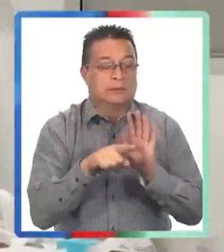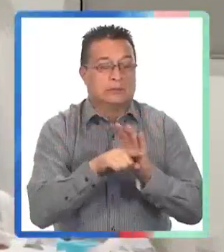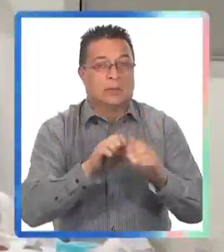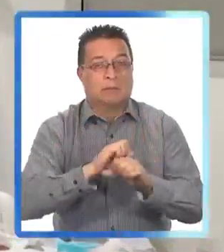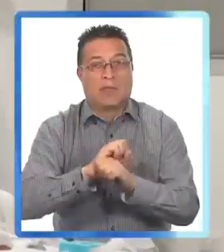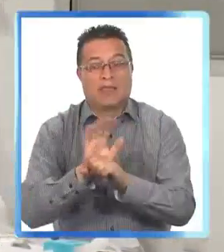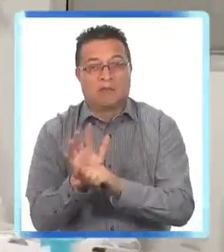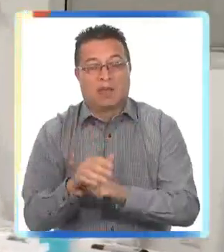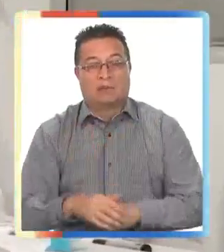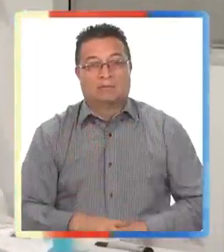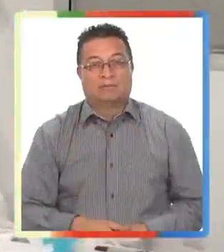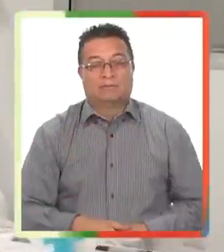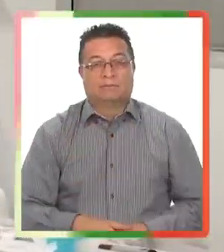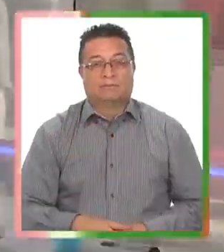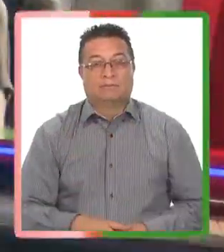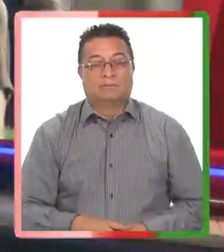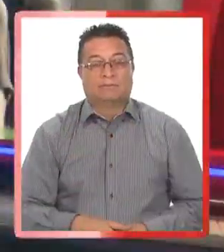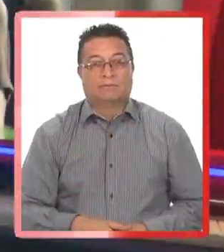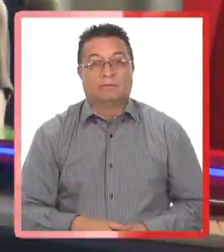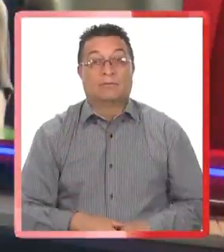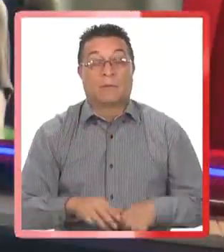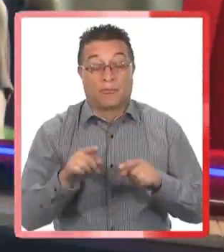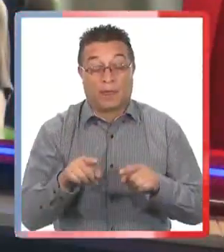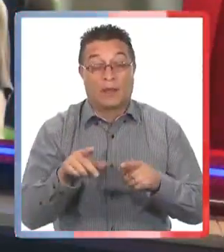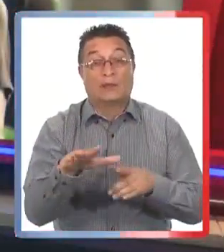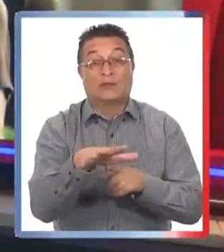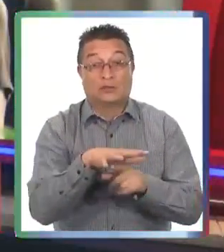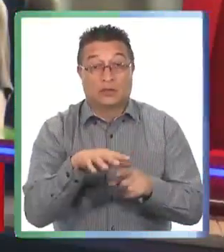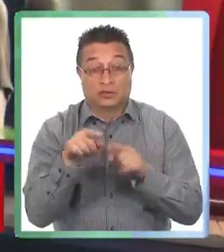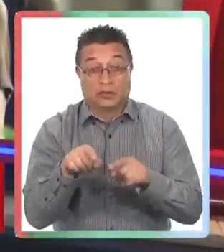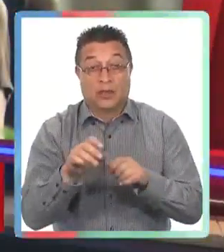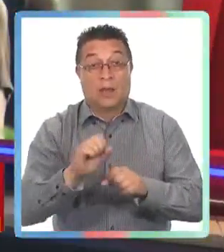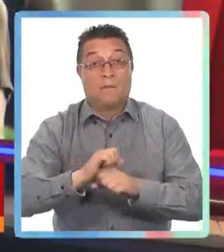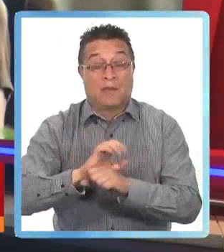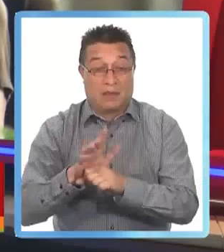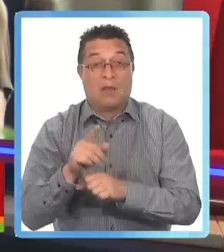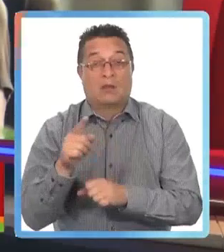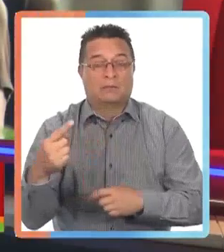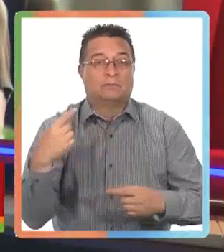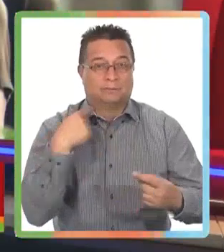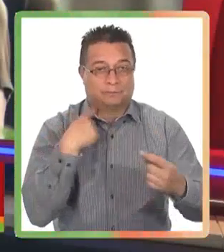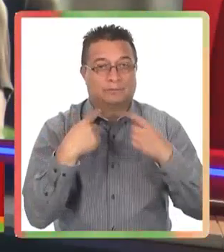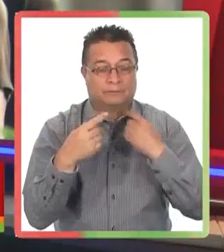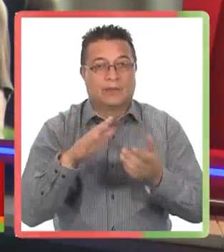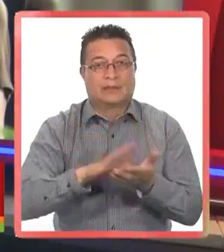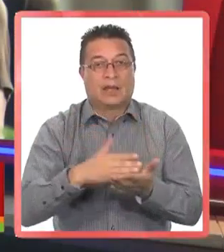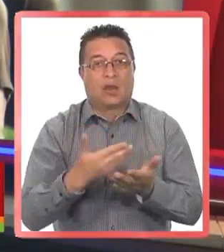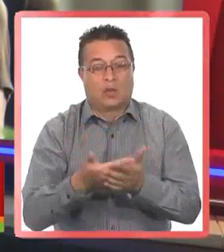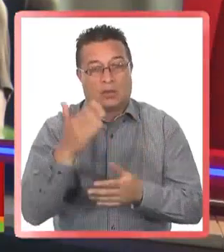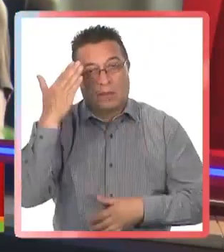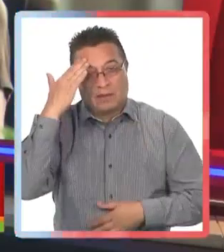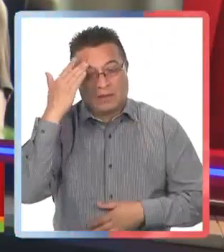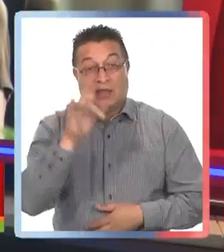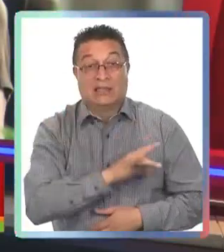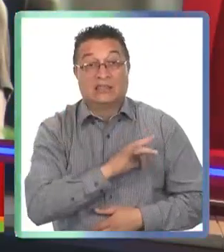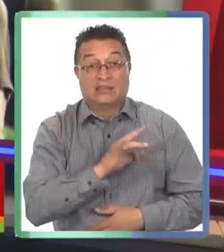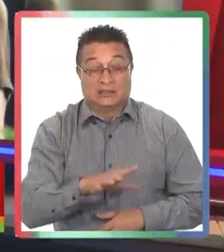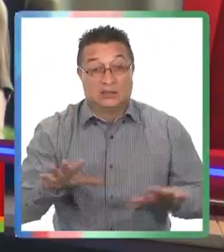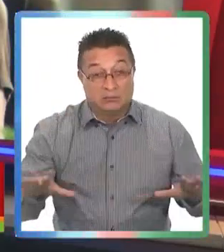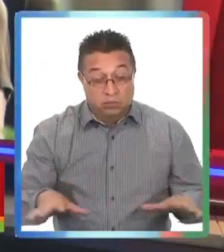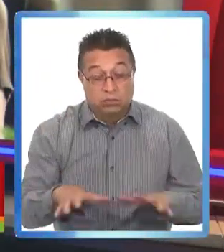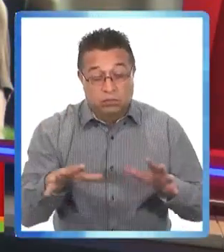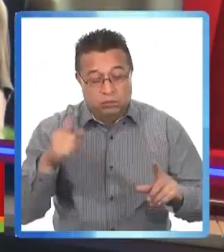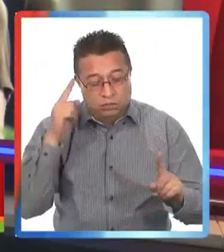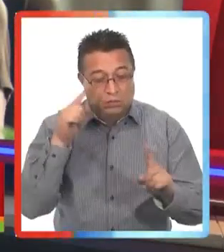esta pandemia. Y entre las consecuencias que nos deja esta pandemia está la afectación a la salud mental. En Chile los esfuerzos